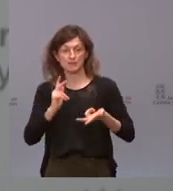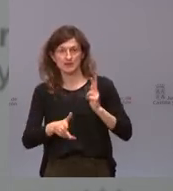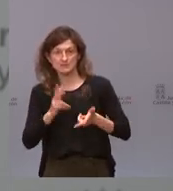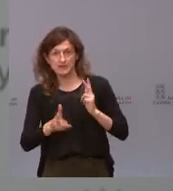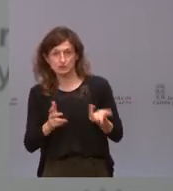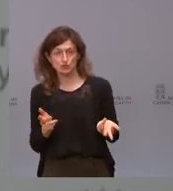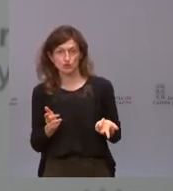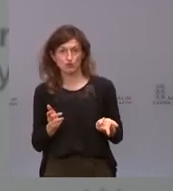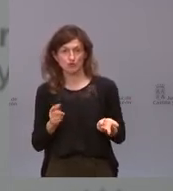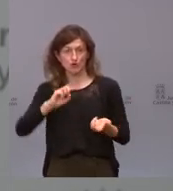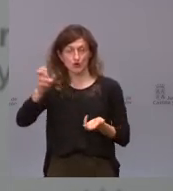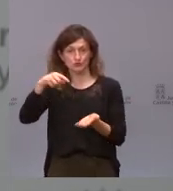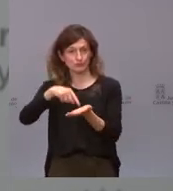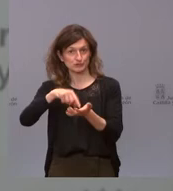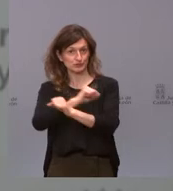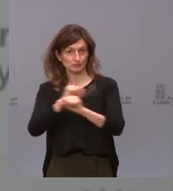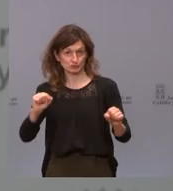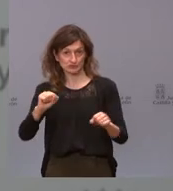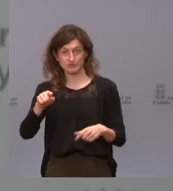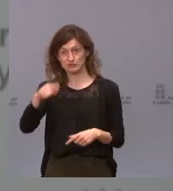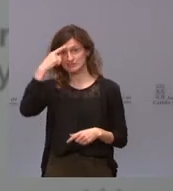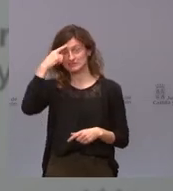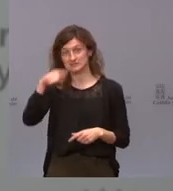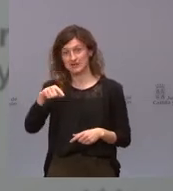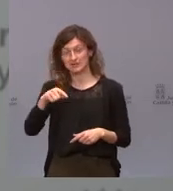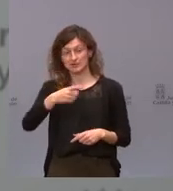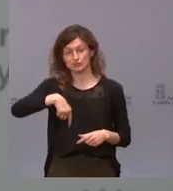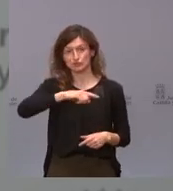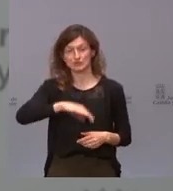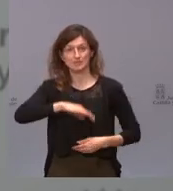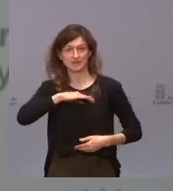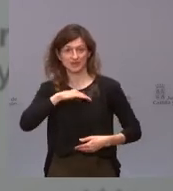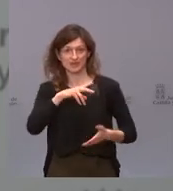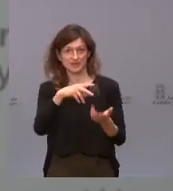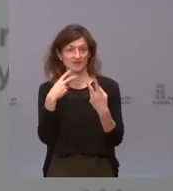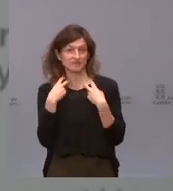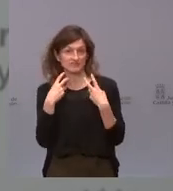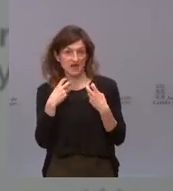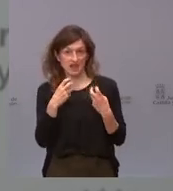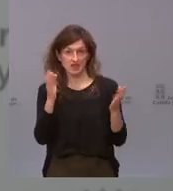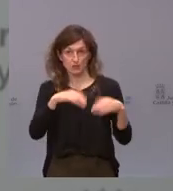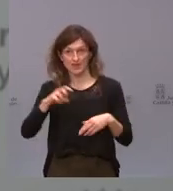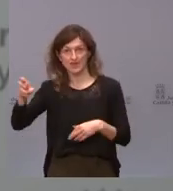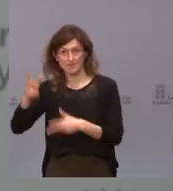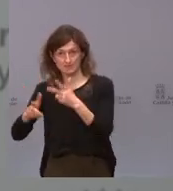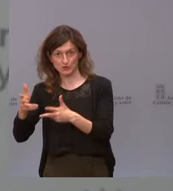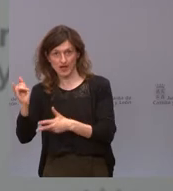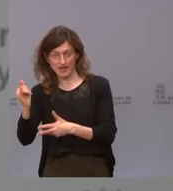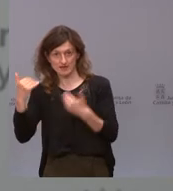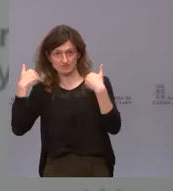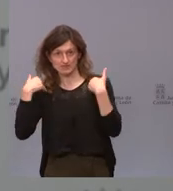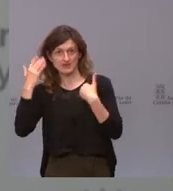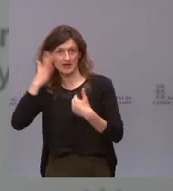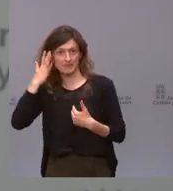en otros impuestos es imposible porque usted sabe que nosotros tenemos capacidad fiscal sobre algunos tributos que sí tiene el país fresco y si tienen navarra